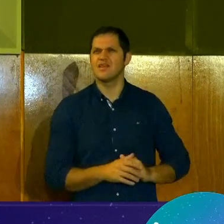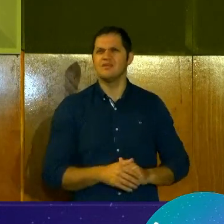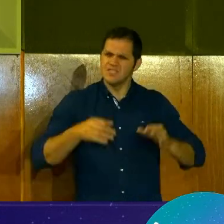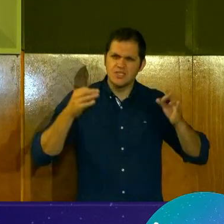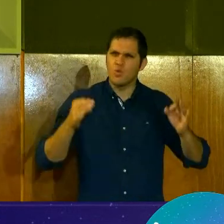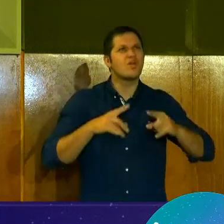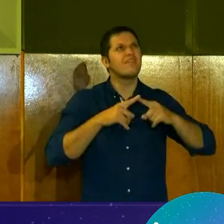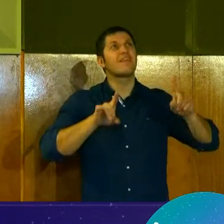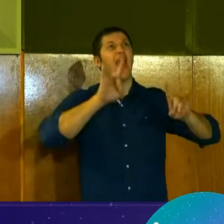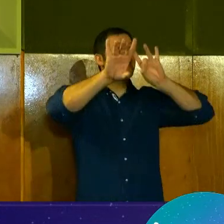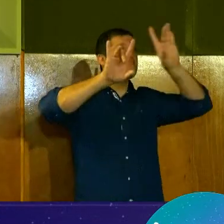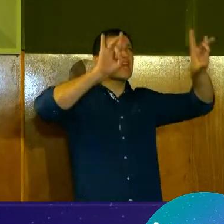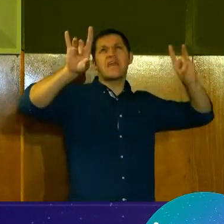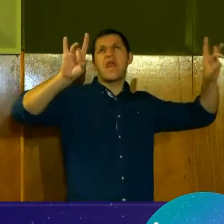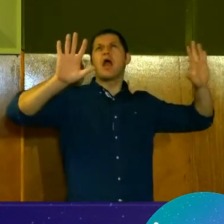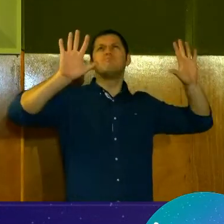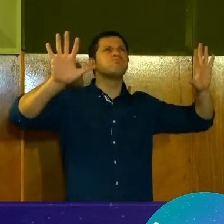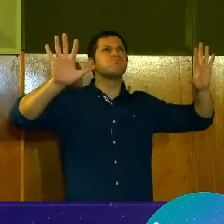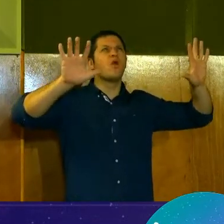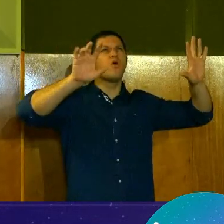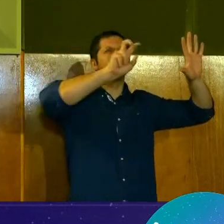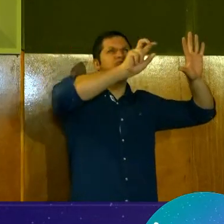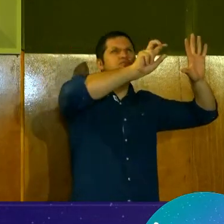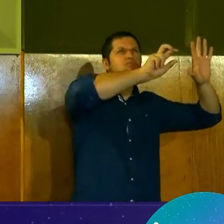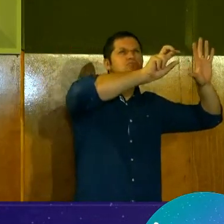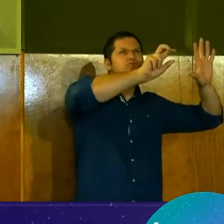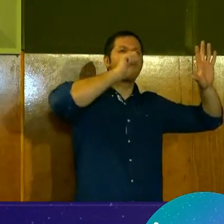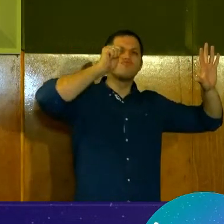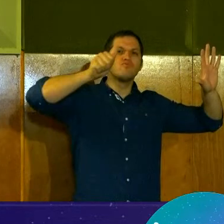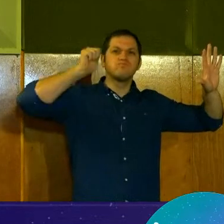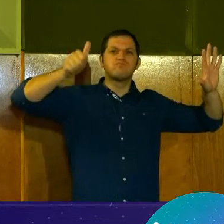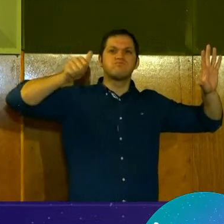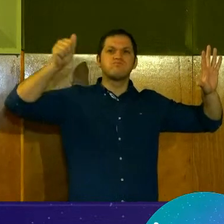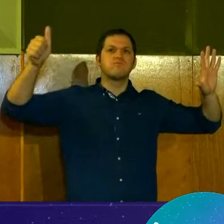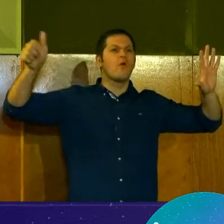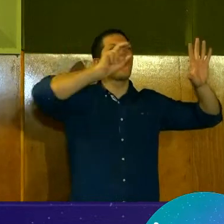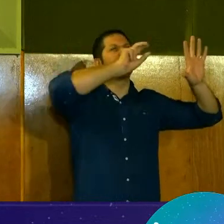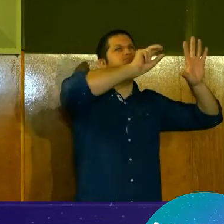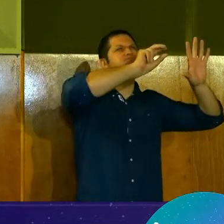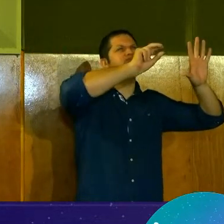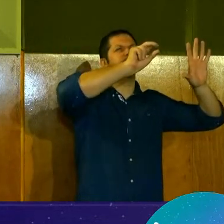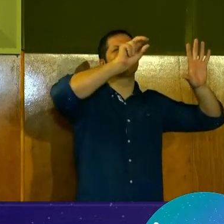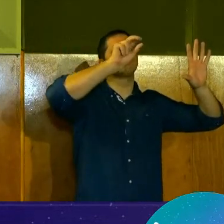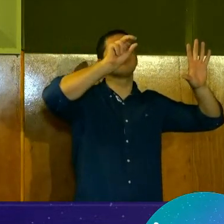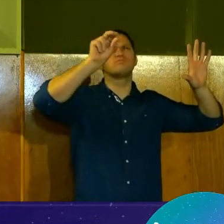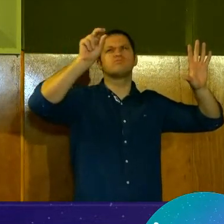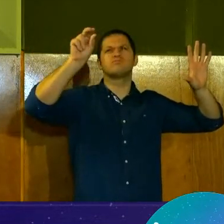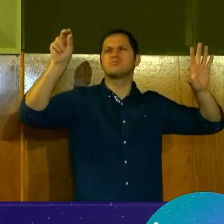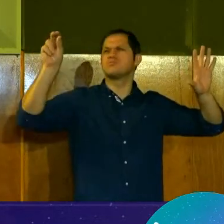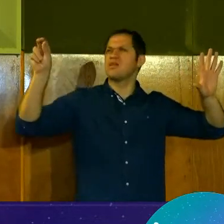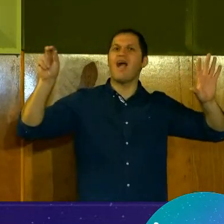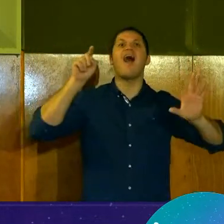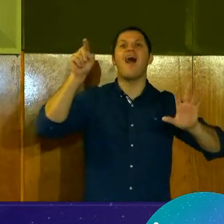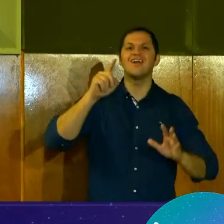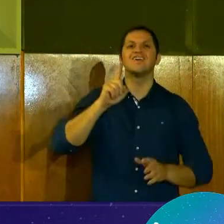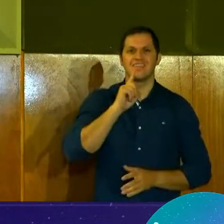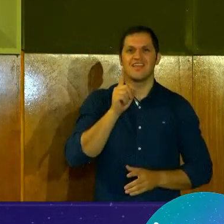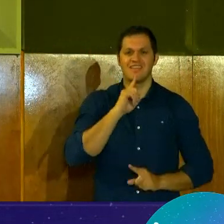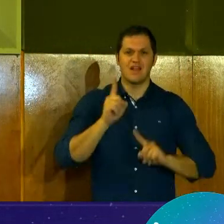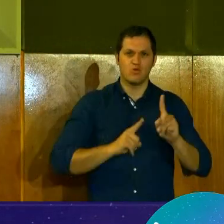muy bien que eran planetas como la tierra digamos pero eran objetos que tenían un movimiento diferente